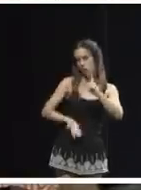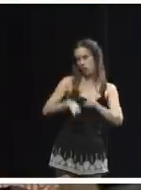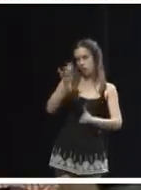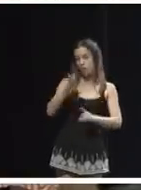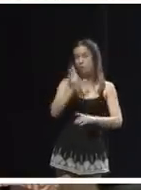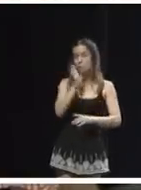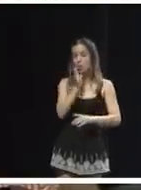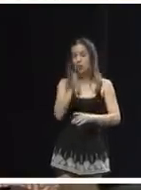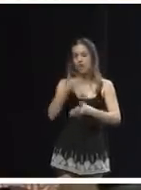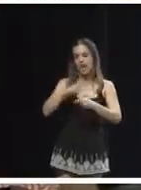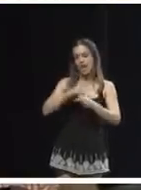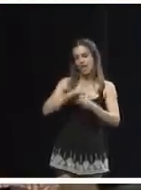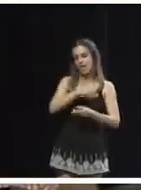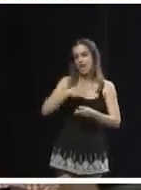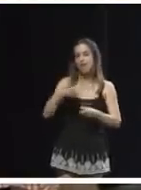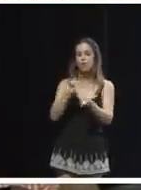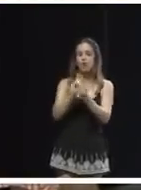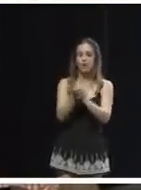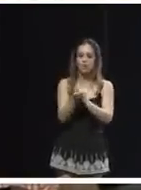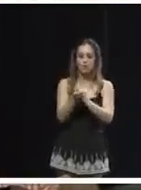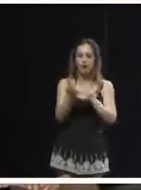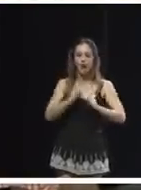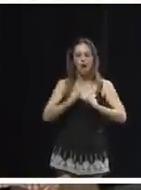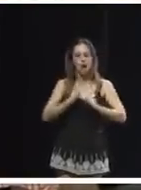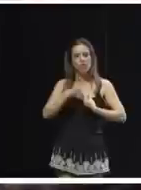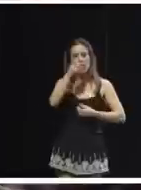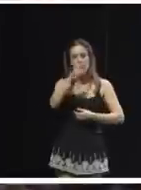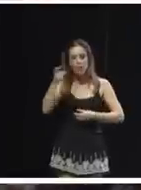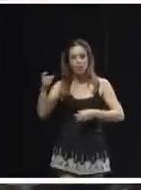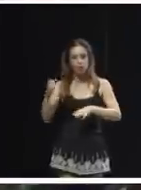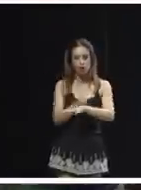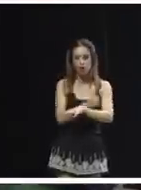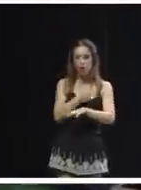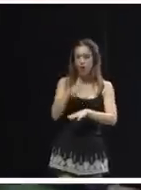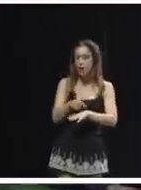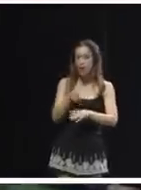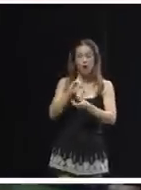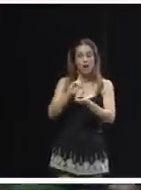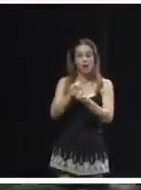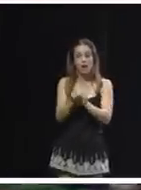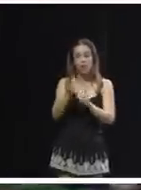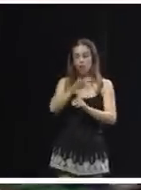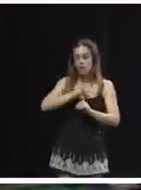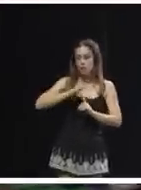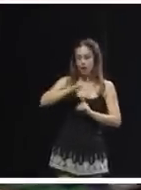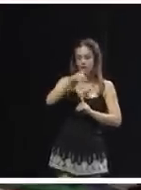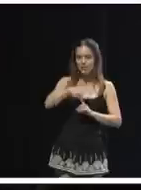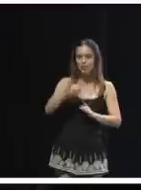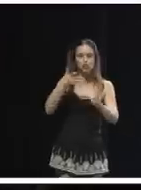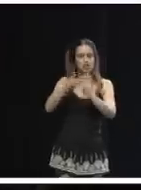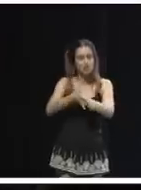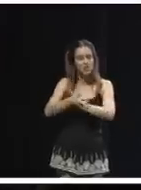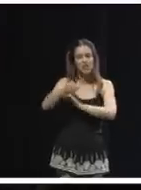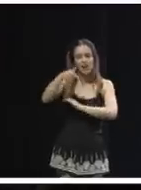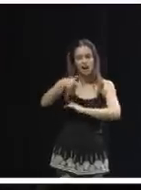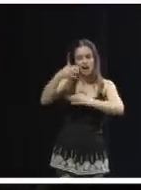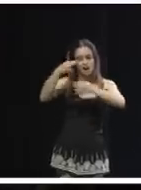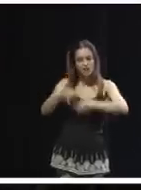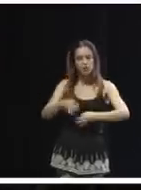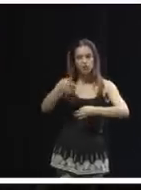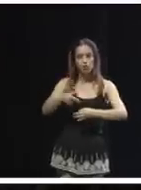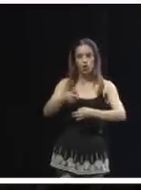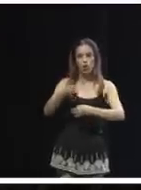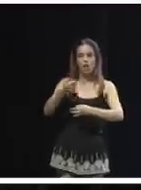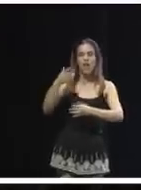gente, porque es imprescindible hacerlo, porque el cambio climático va de esto. Va a climatizar las escuelas de nuestro